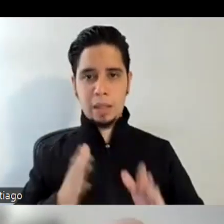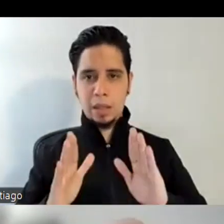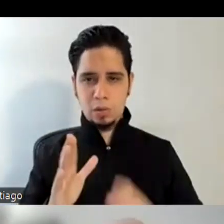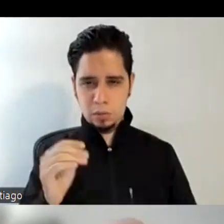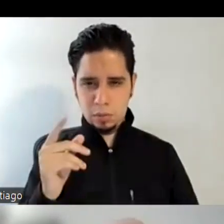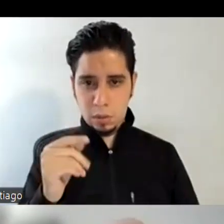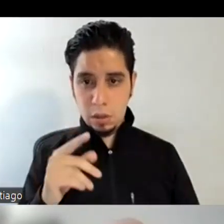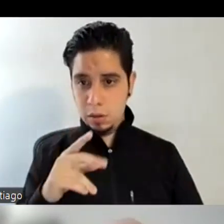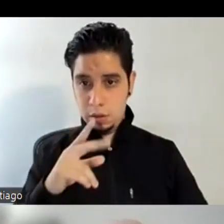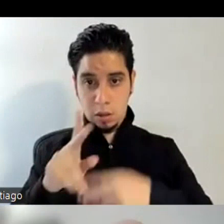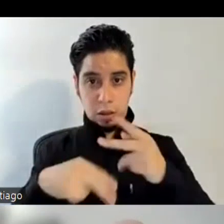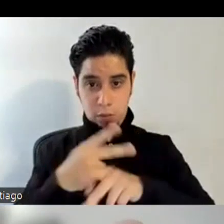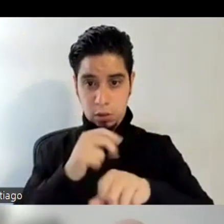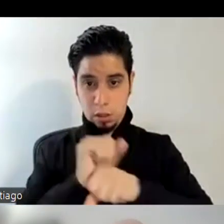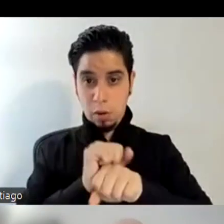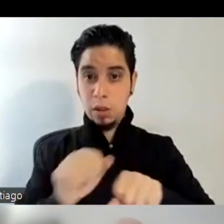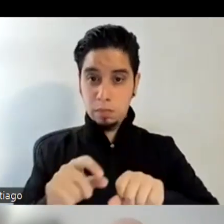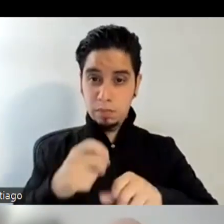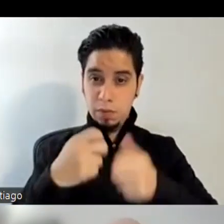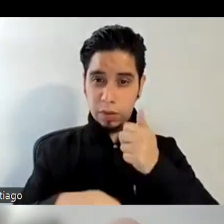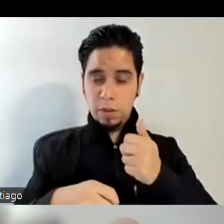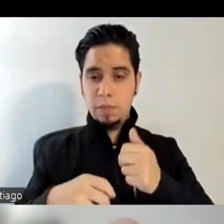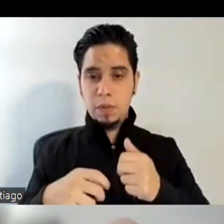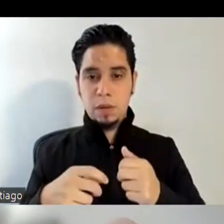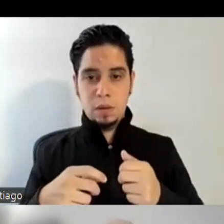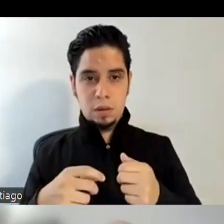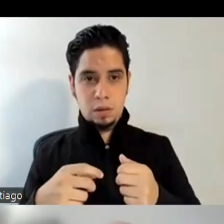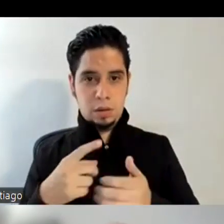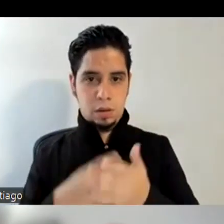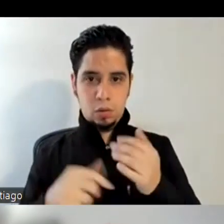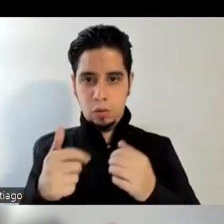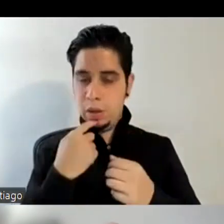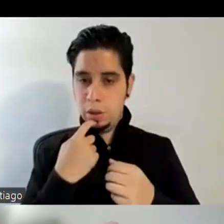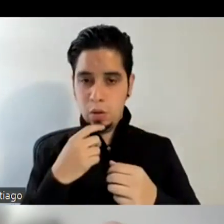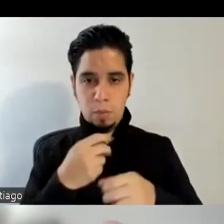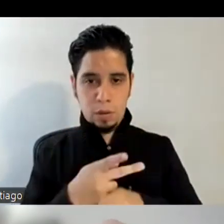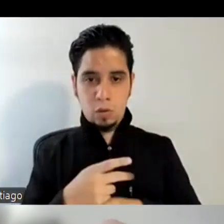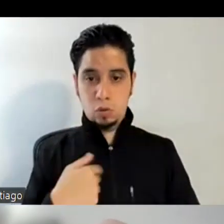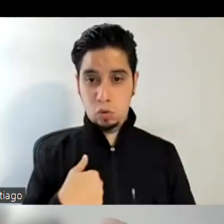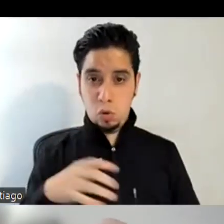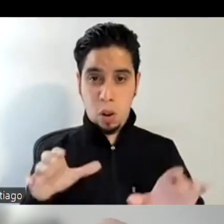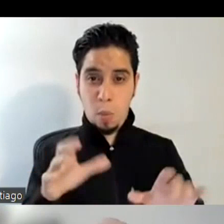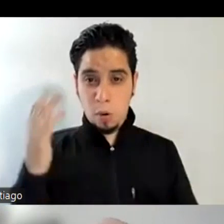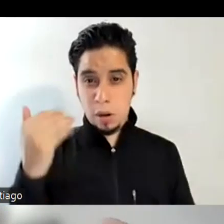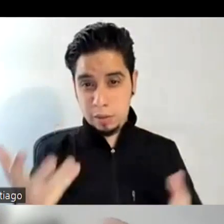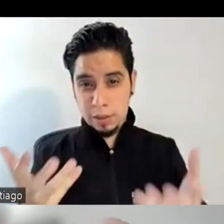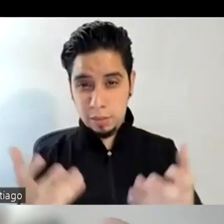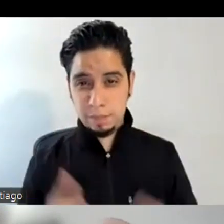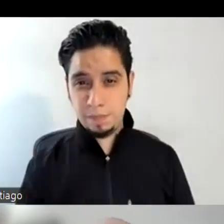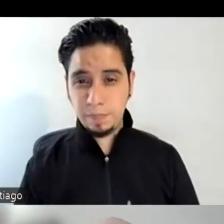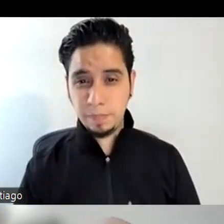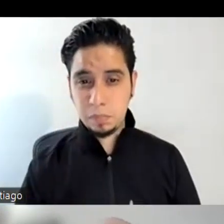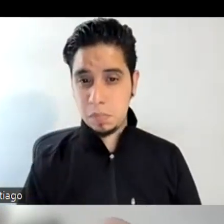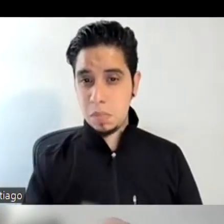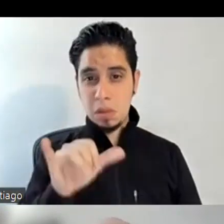difícil que alguien de afuera venga y te diga, te lo voy a producir. Así que lo hago por necesidad. Y aprendí, pues, así